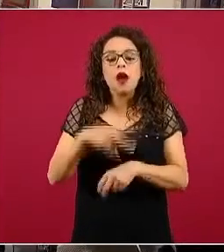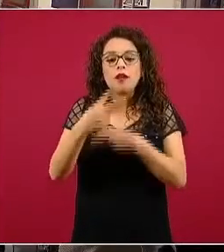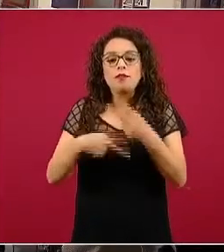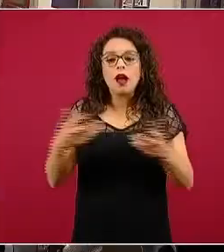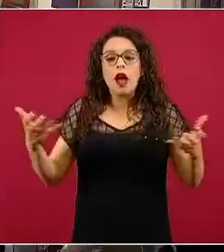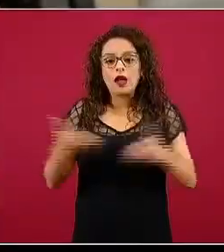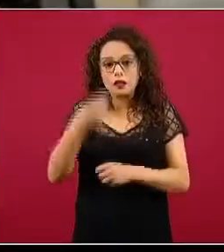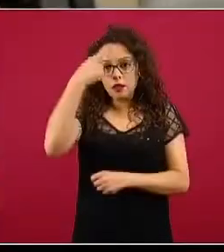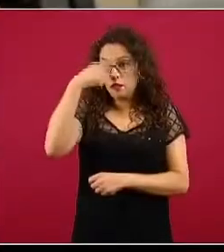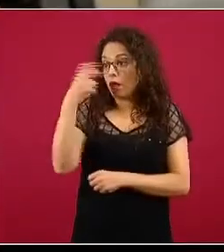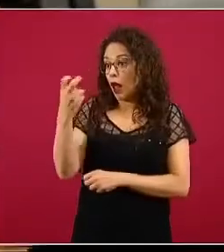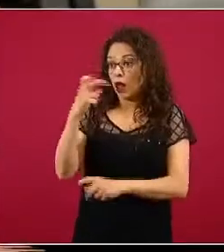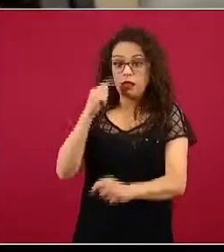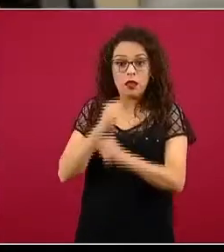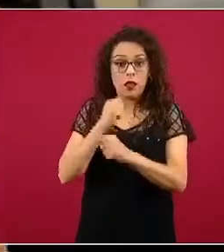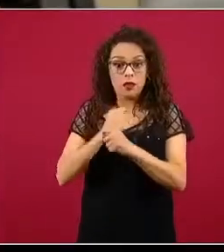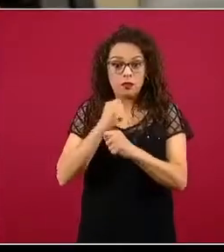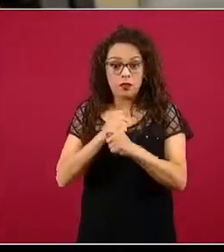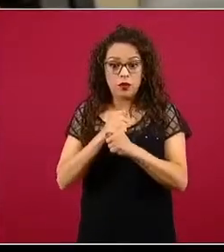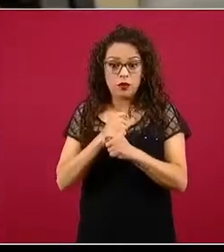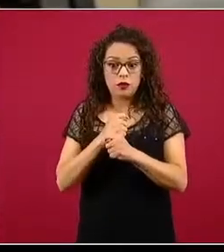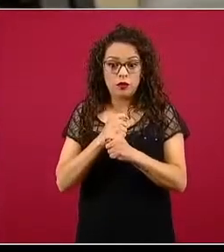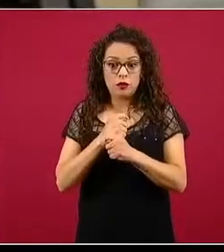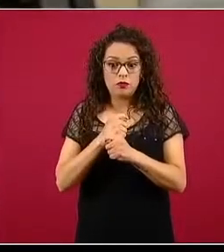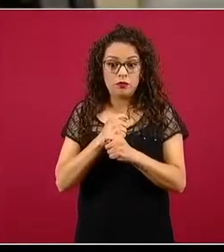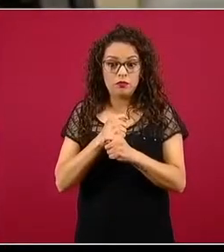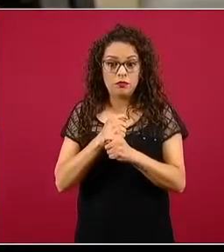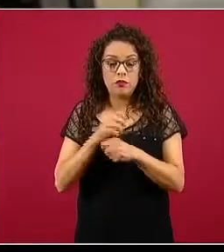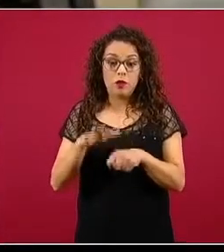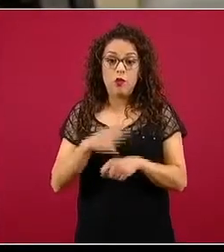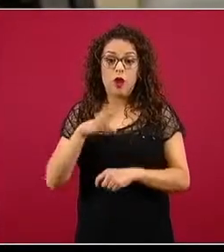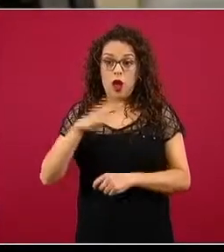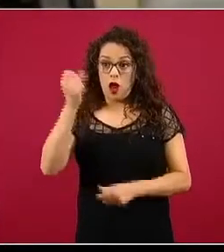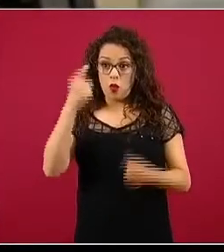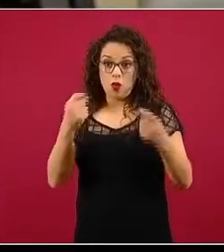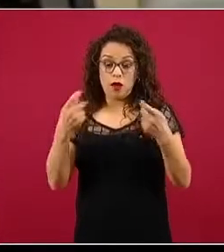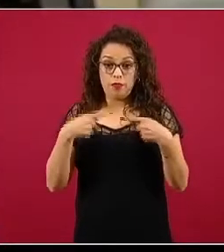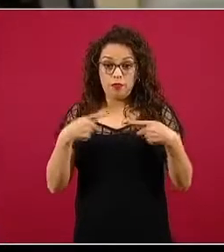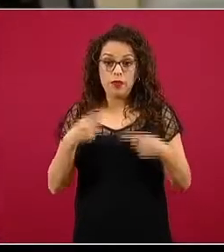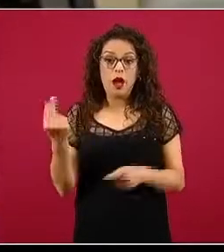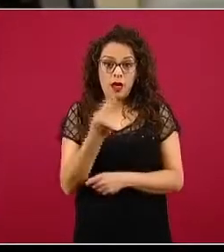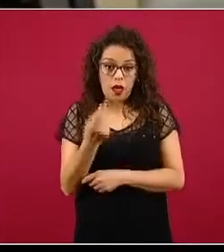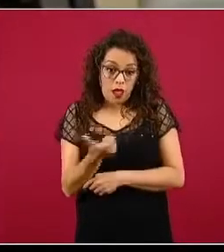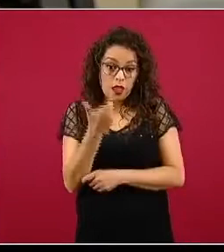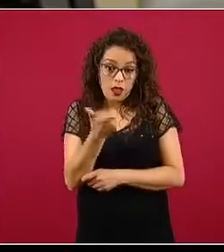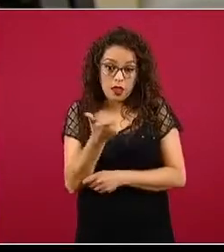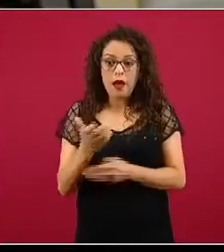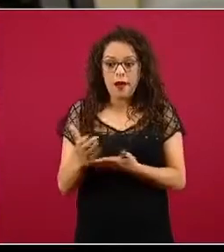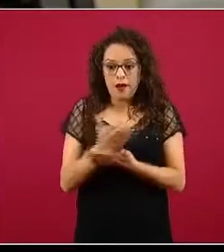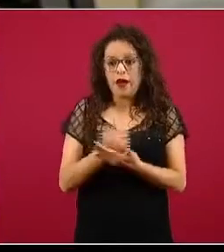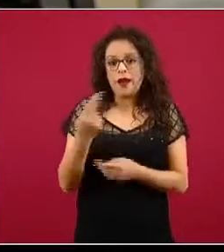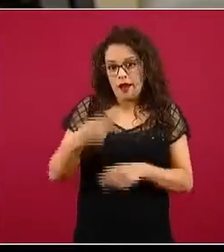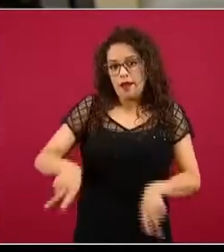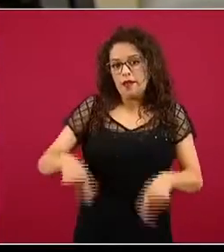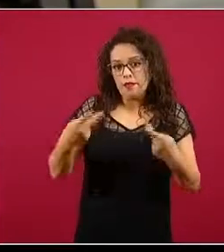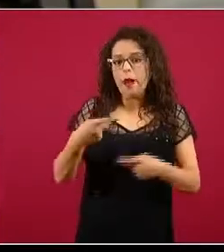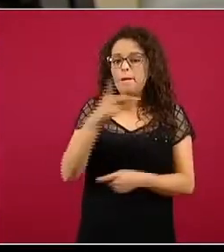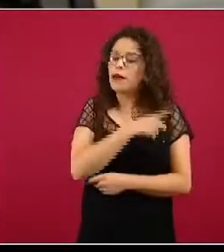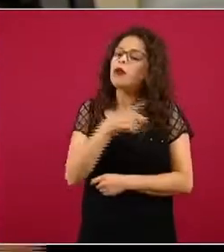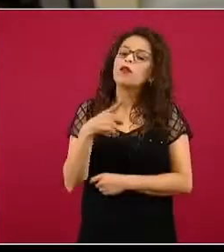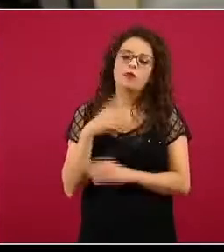transporte público, para que, pues entiendo que es gente que también necesita dinero, necesita vender, pero que tengan el